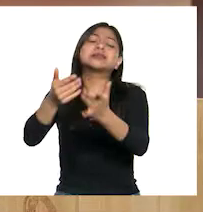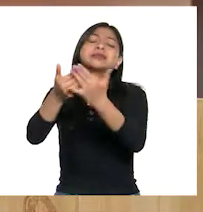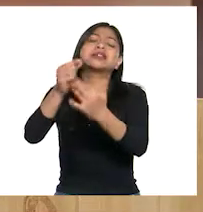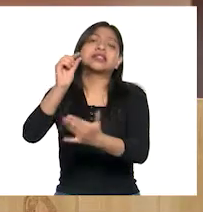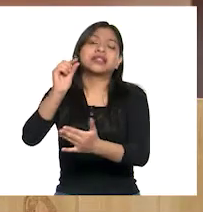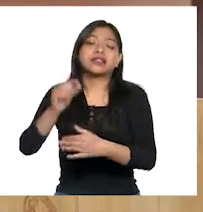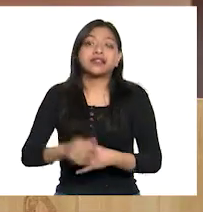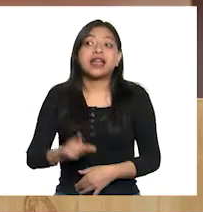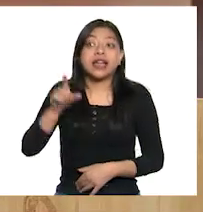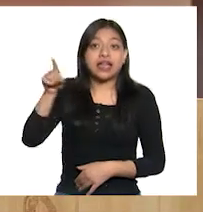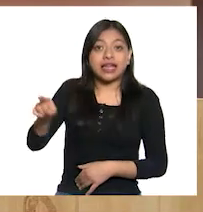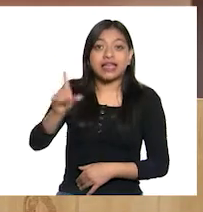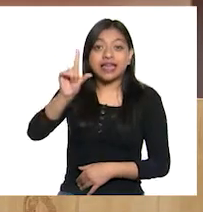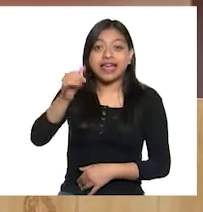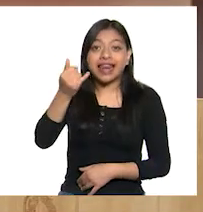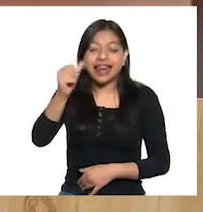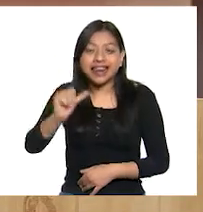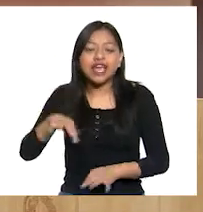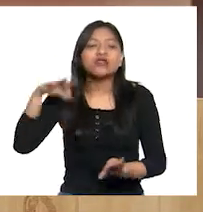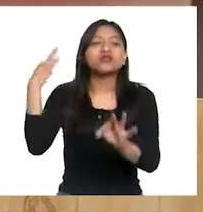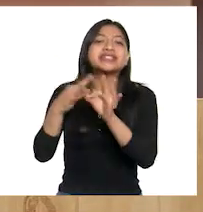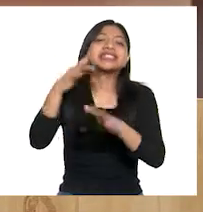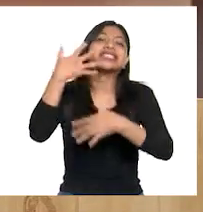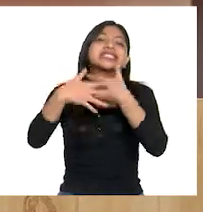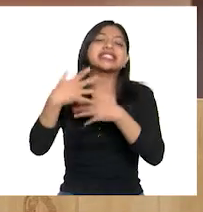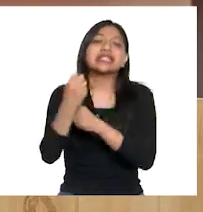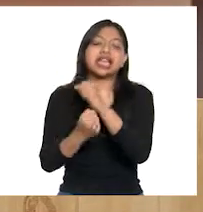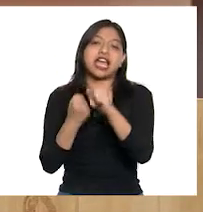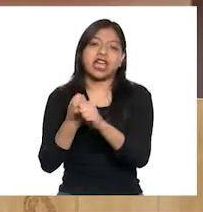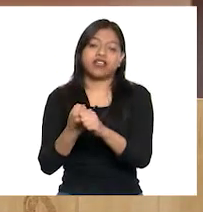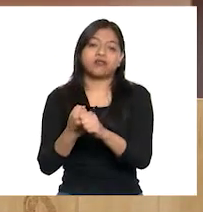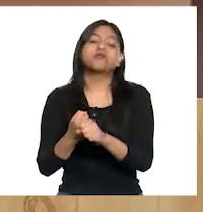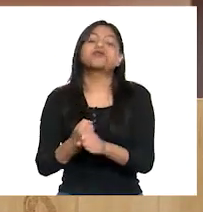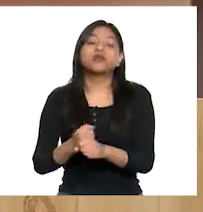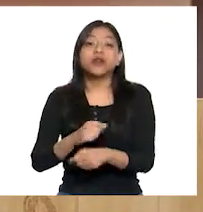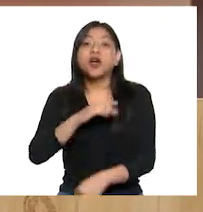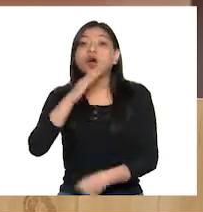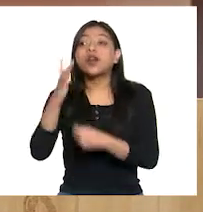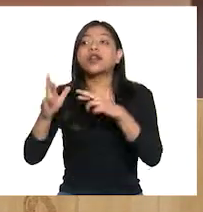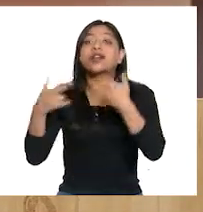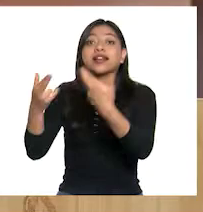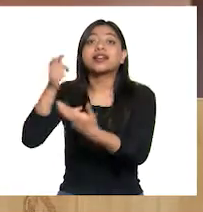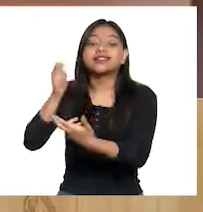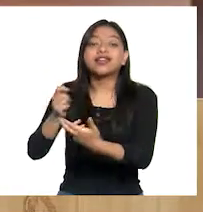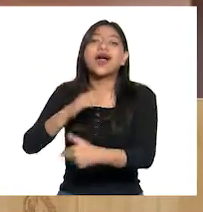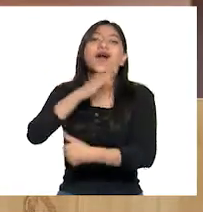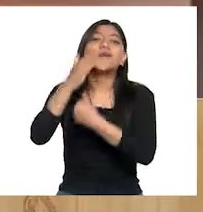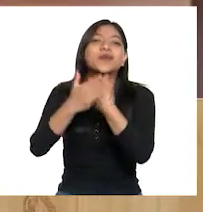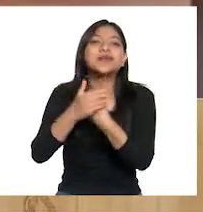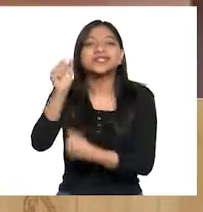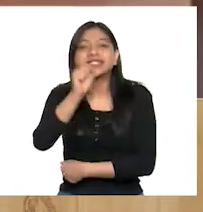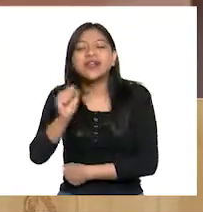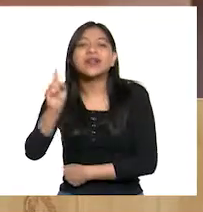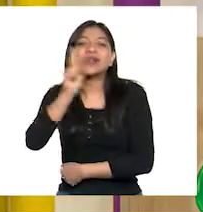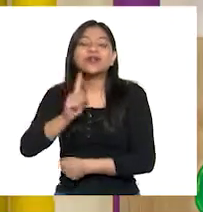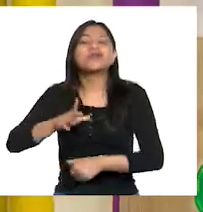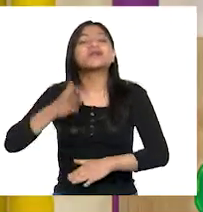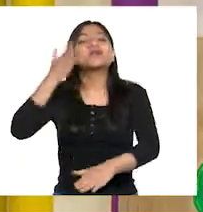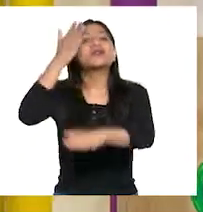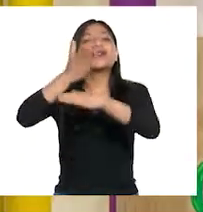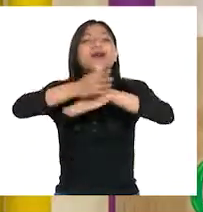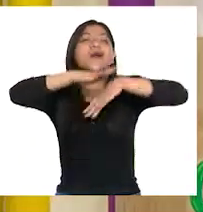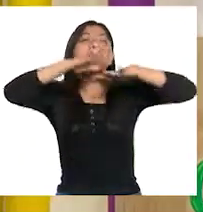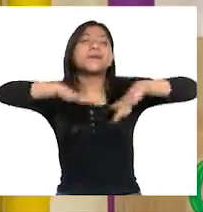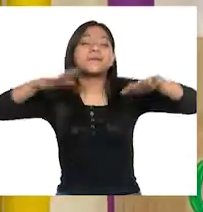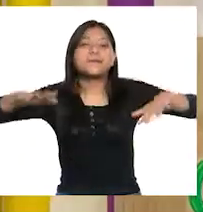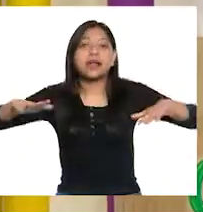Lía cumple 15 años y de regalo iríamos el siguiente fin de semana a conocer el mar. ¡Uy, eso sí es un